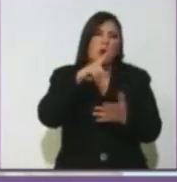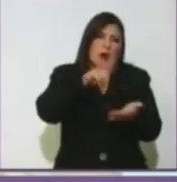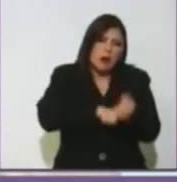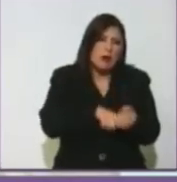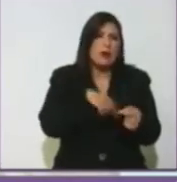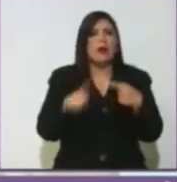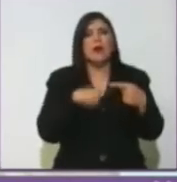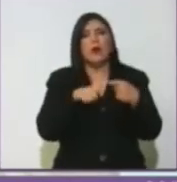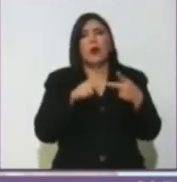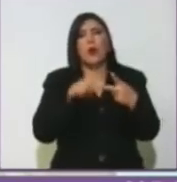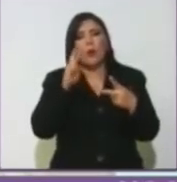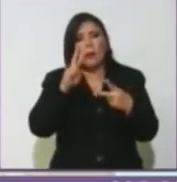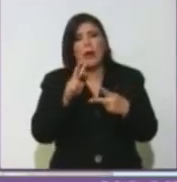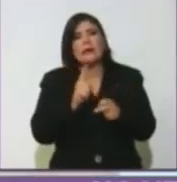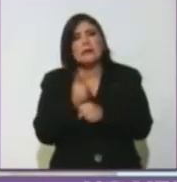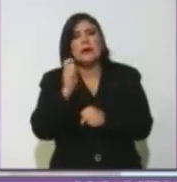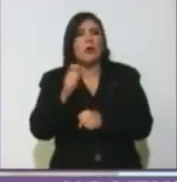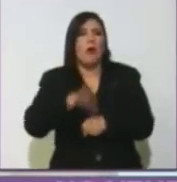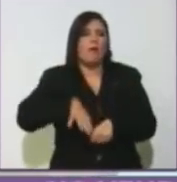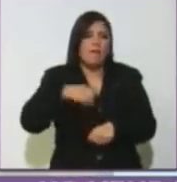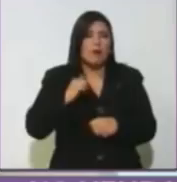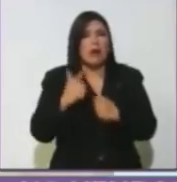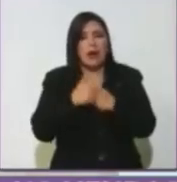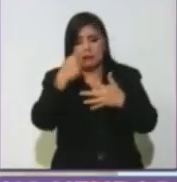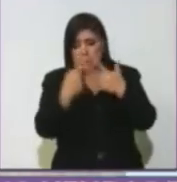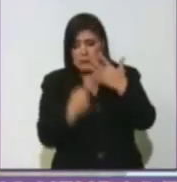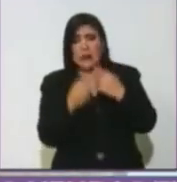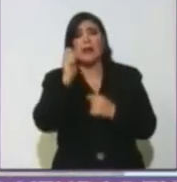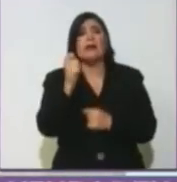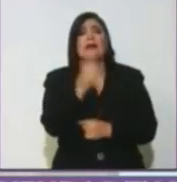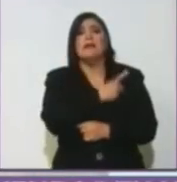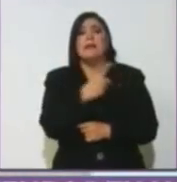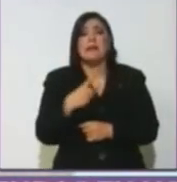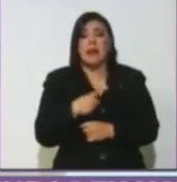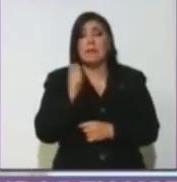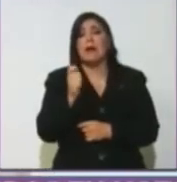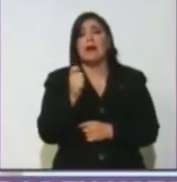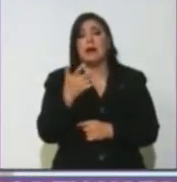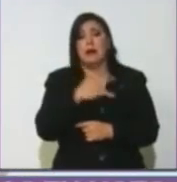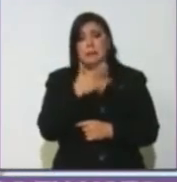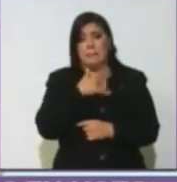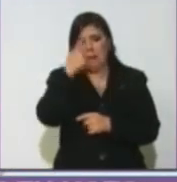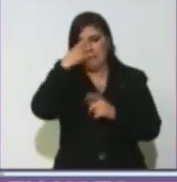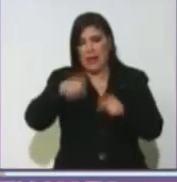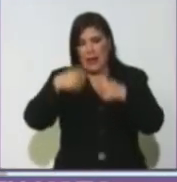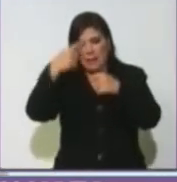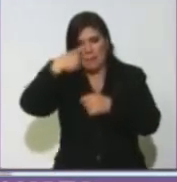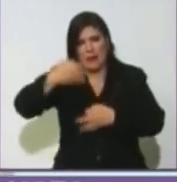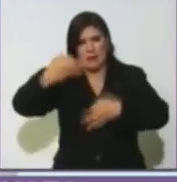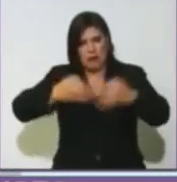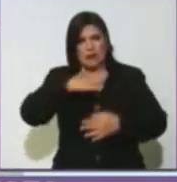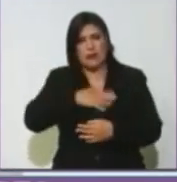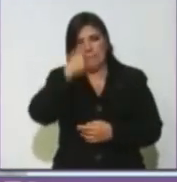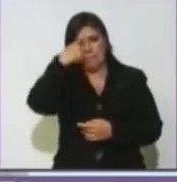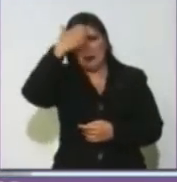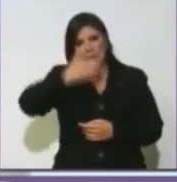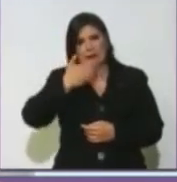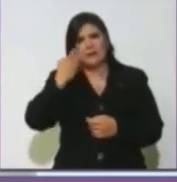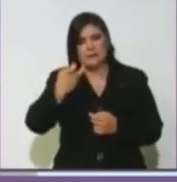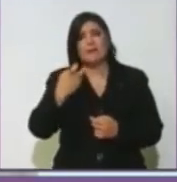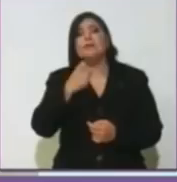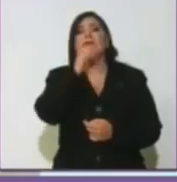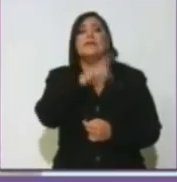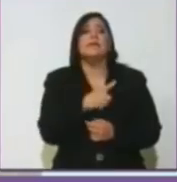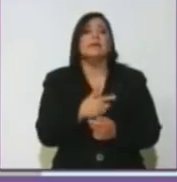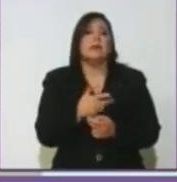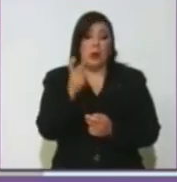abusos etcétera se trata de darle rostro humano y ciudadano al sistema de justicia ante el espiral